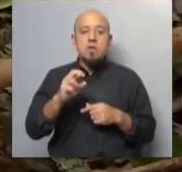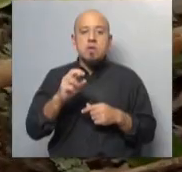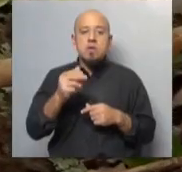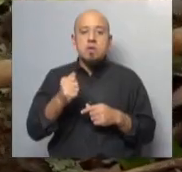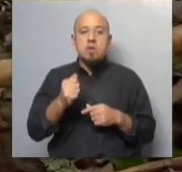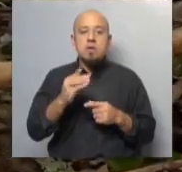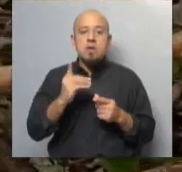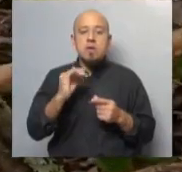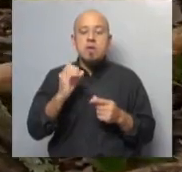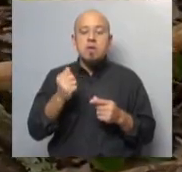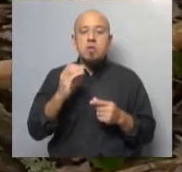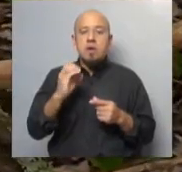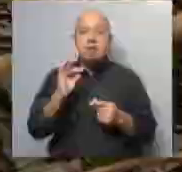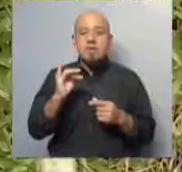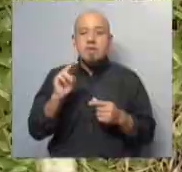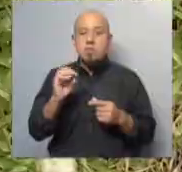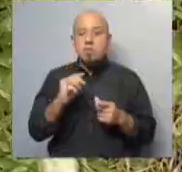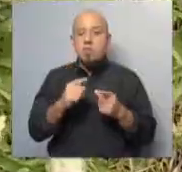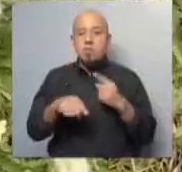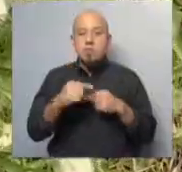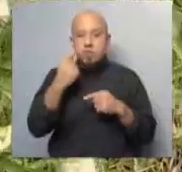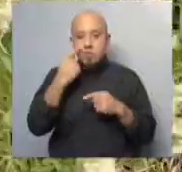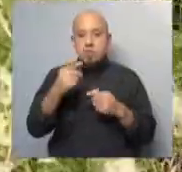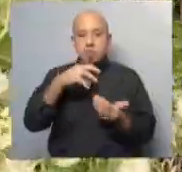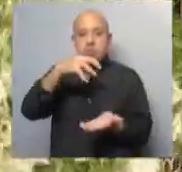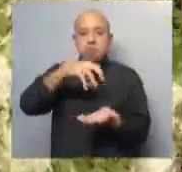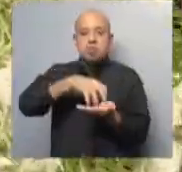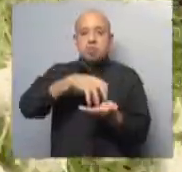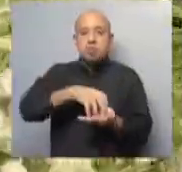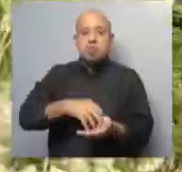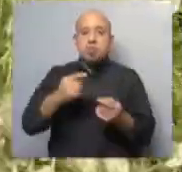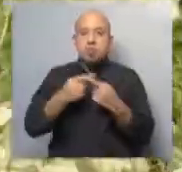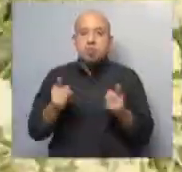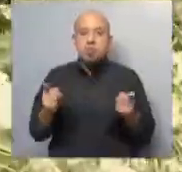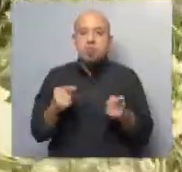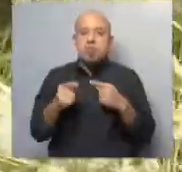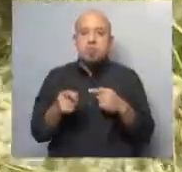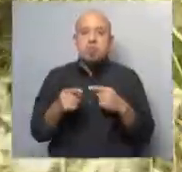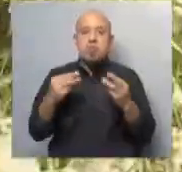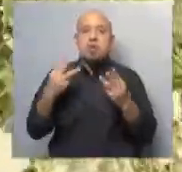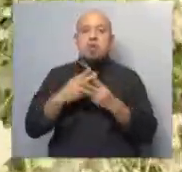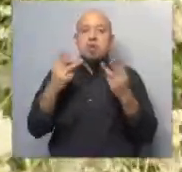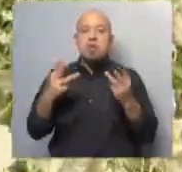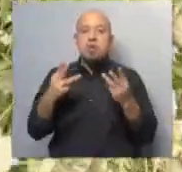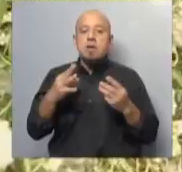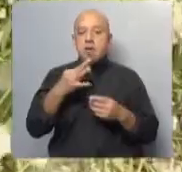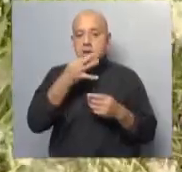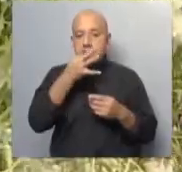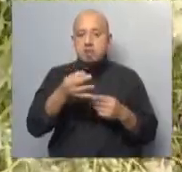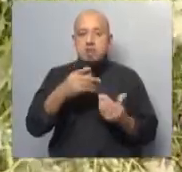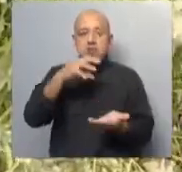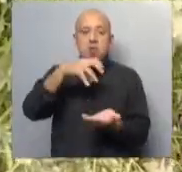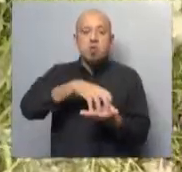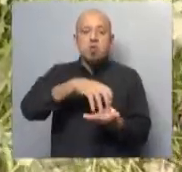chao, después de ver eso, uno ve los hongos de una forma muy diferente. Y en la civilización en general, decir hongos